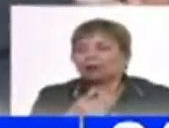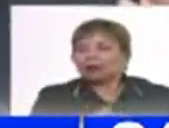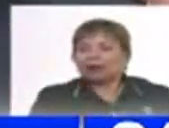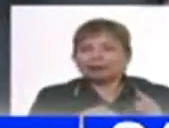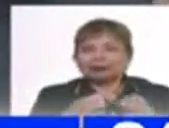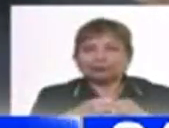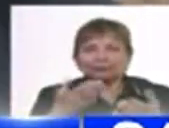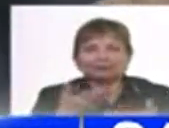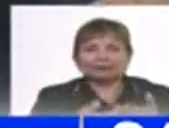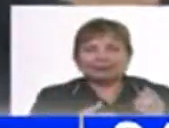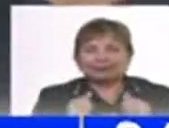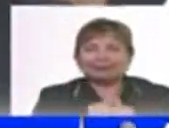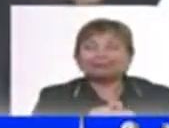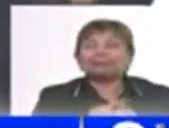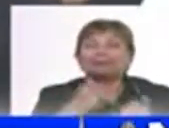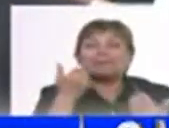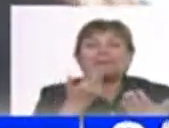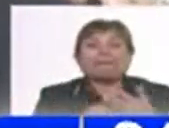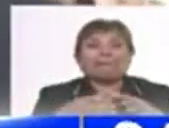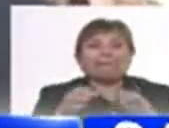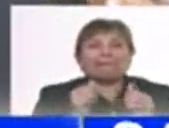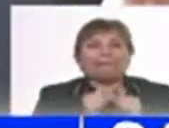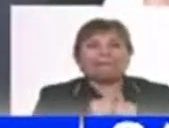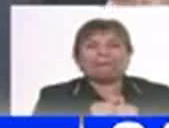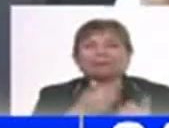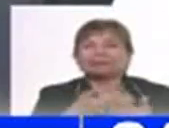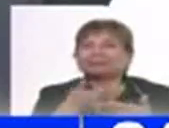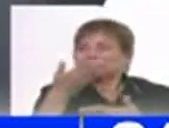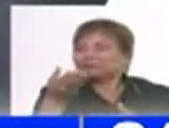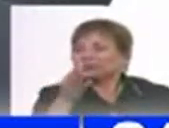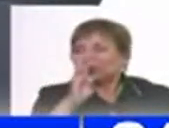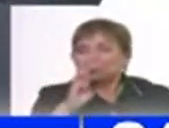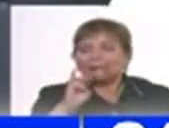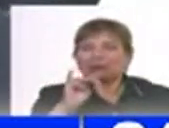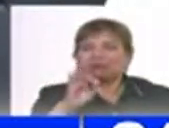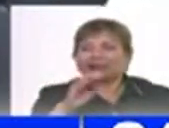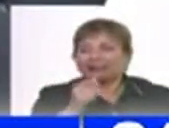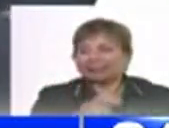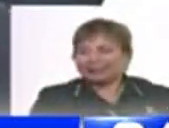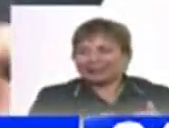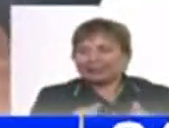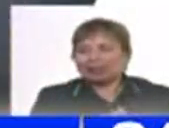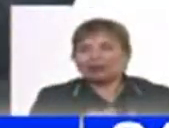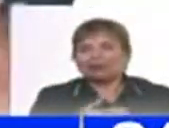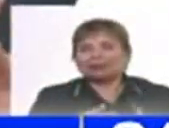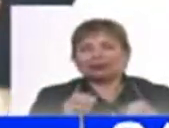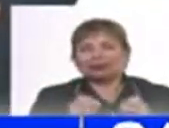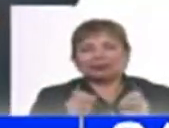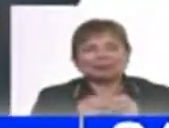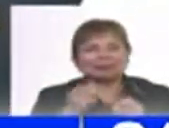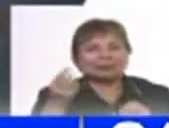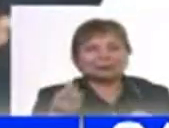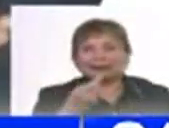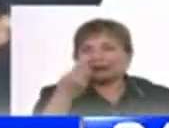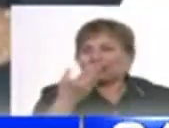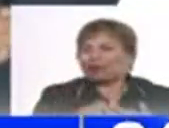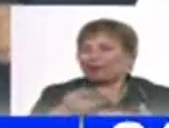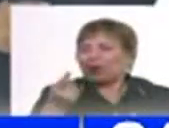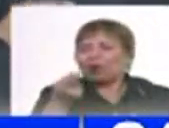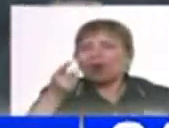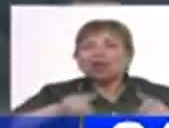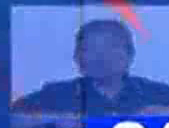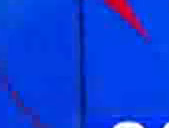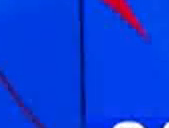Lo que hemos hecho es llegar a ese, a dar el buffet como se daba antes, por la razón que les he dicho, y solo es para cuando hay